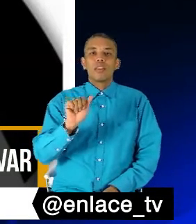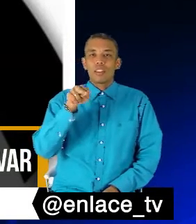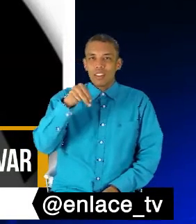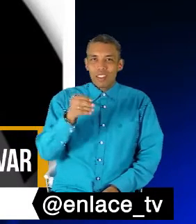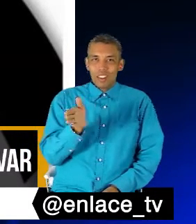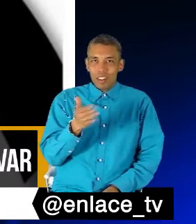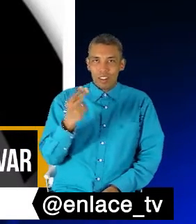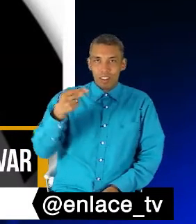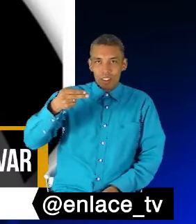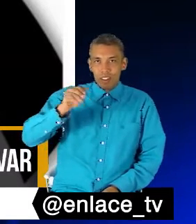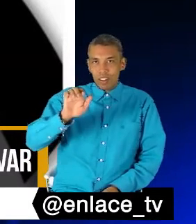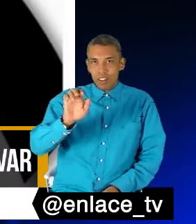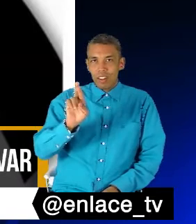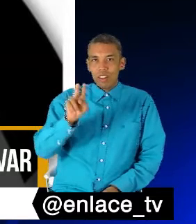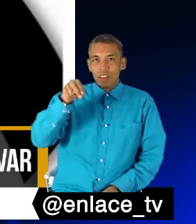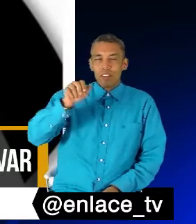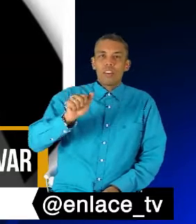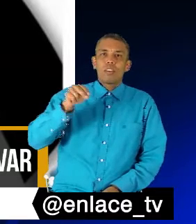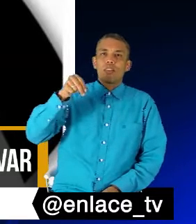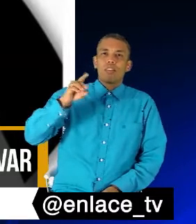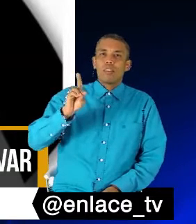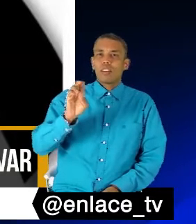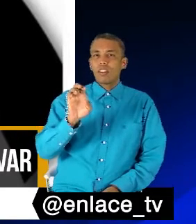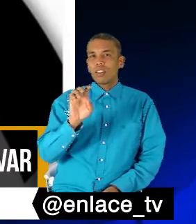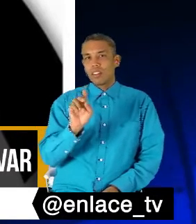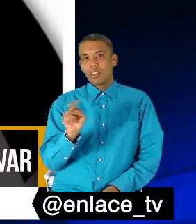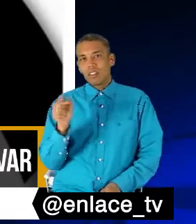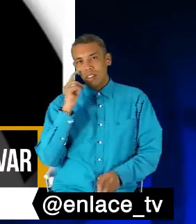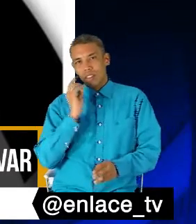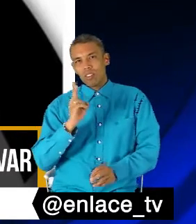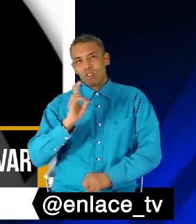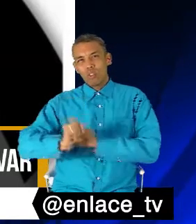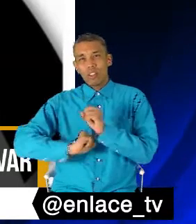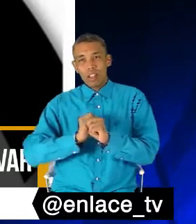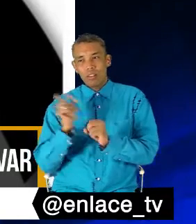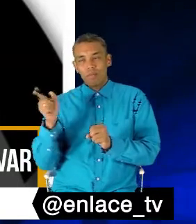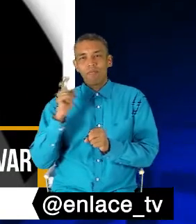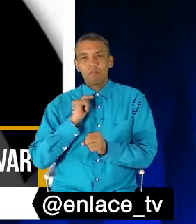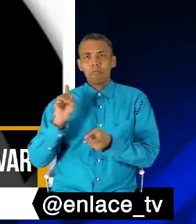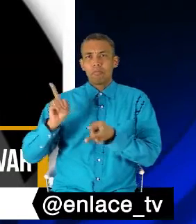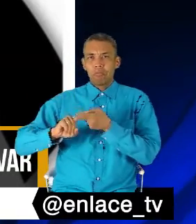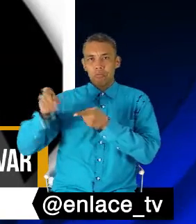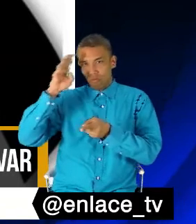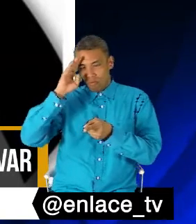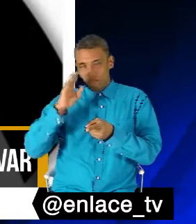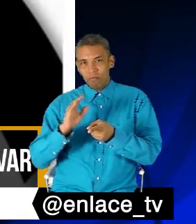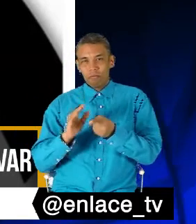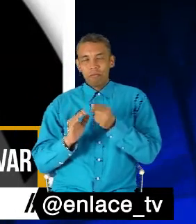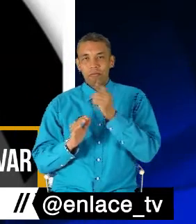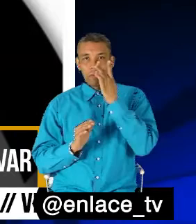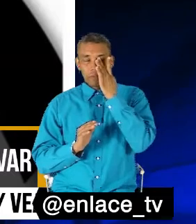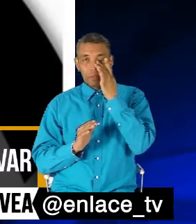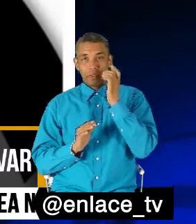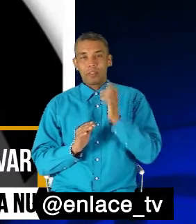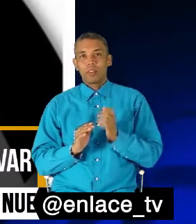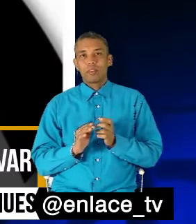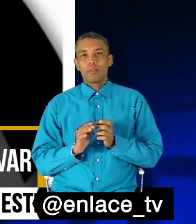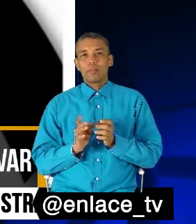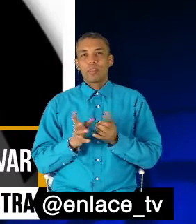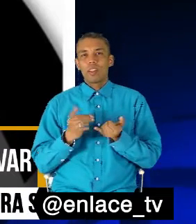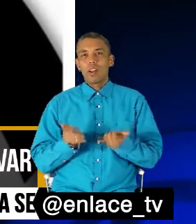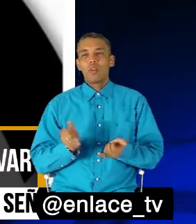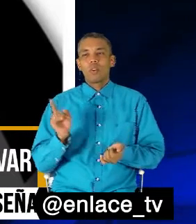la institución policial. En este momento el caso es materia de investigación por parte de las autoridades y ya se encuentra en la